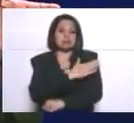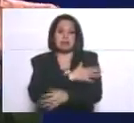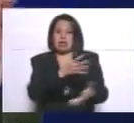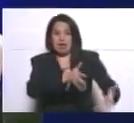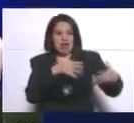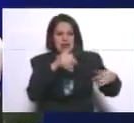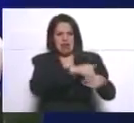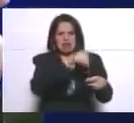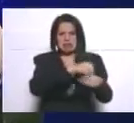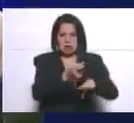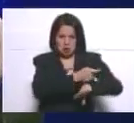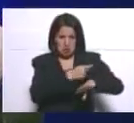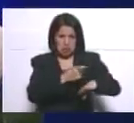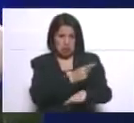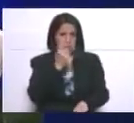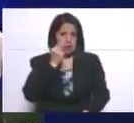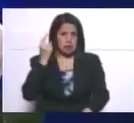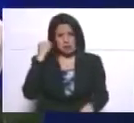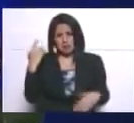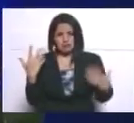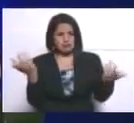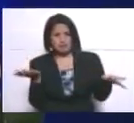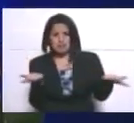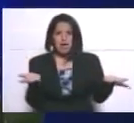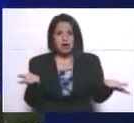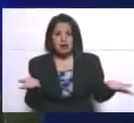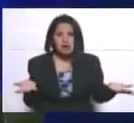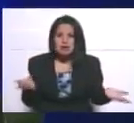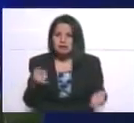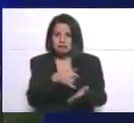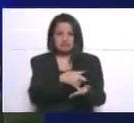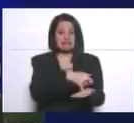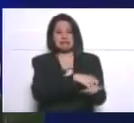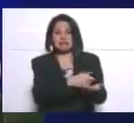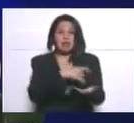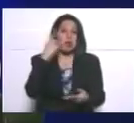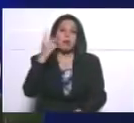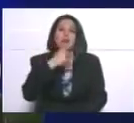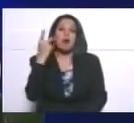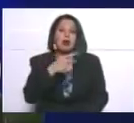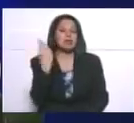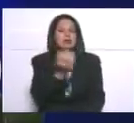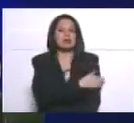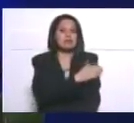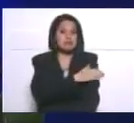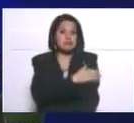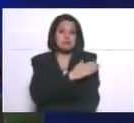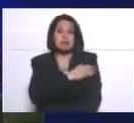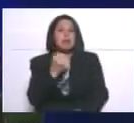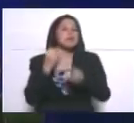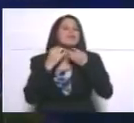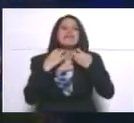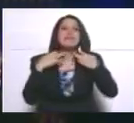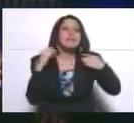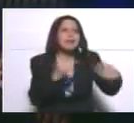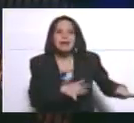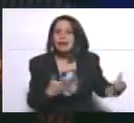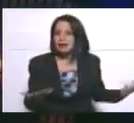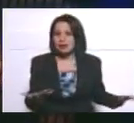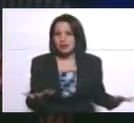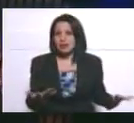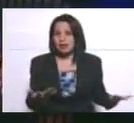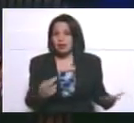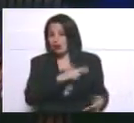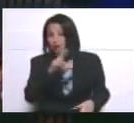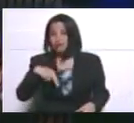de gobernadores y gobernadoras, y sabemos el descalabro político que significó para la oposición venezolana y para sus dueños también. Así